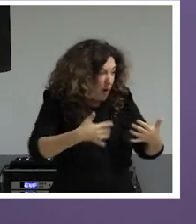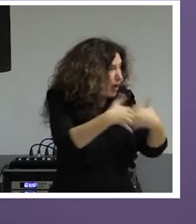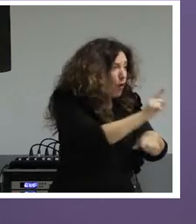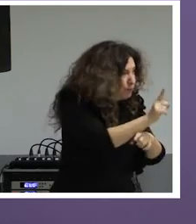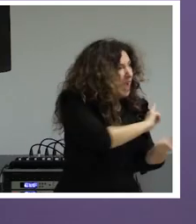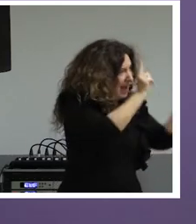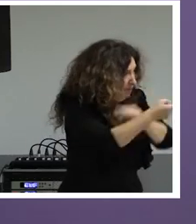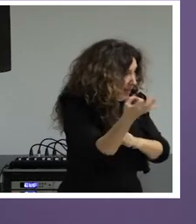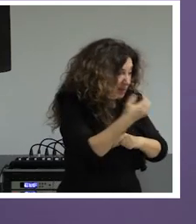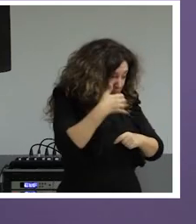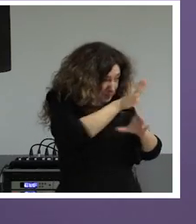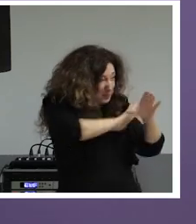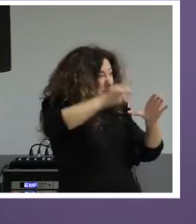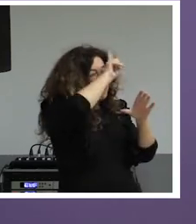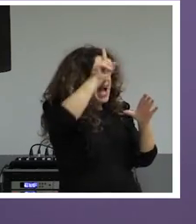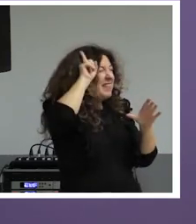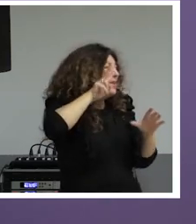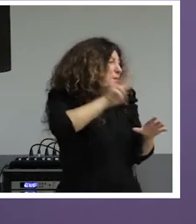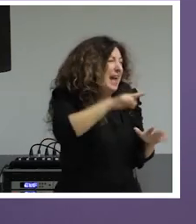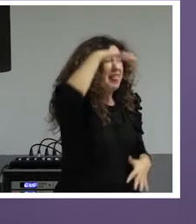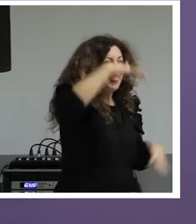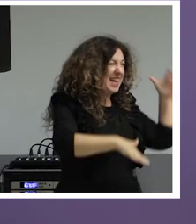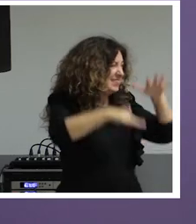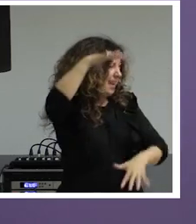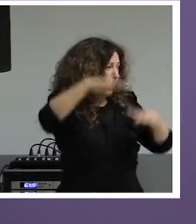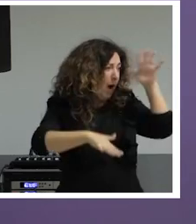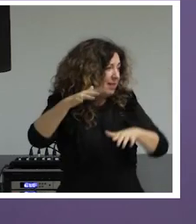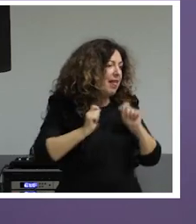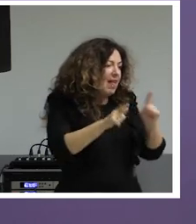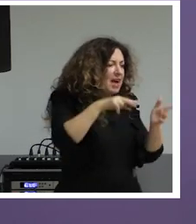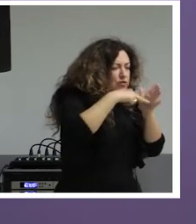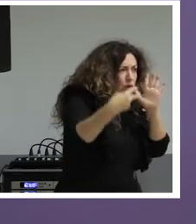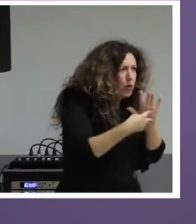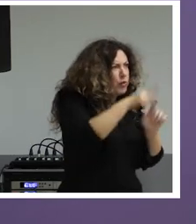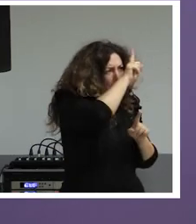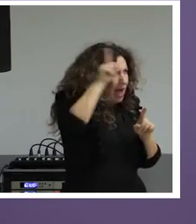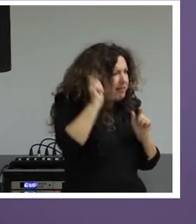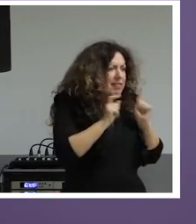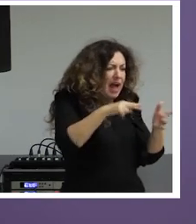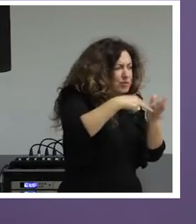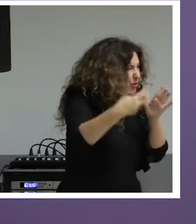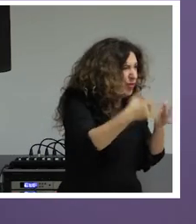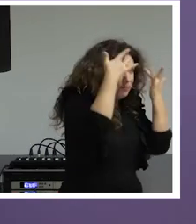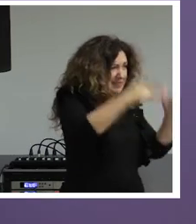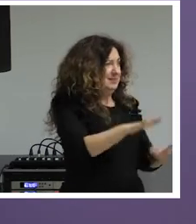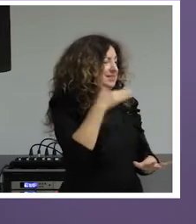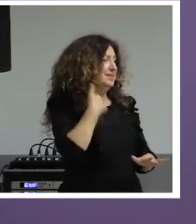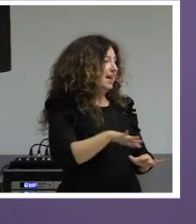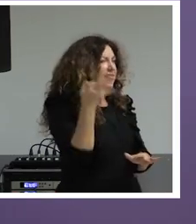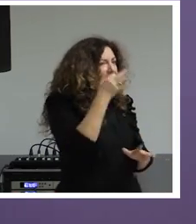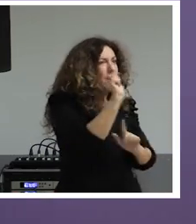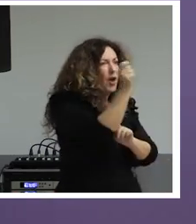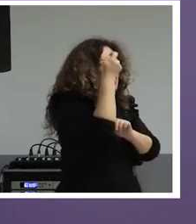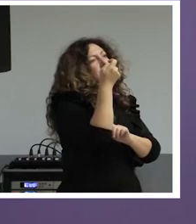Yo no vine la política para hacer lo mismo que se está haciendo hasta ahora yo vine a la política para cambiar cosas que no están funcionando y